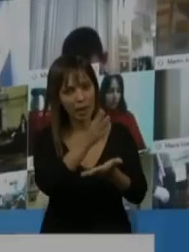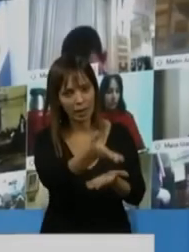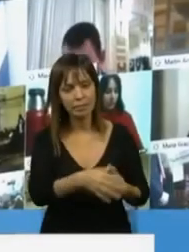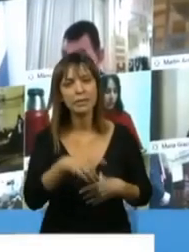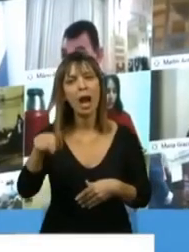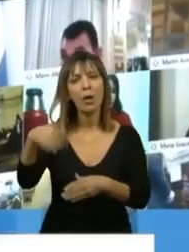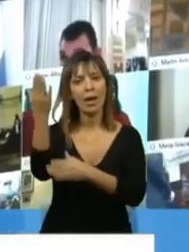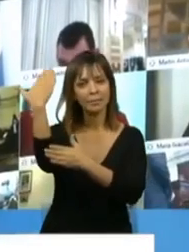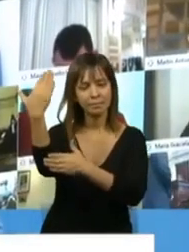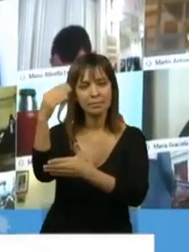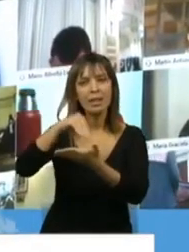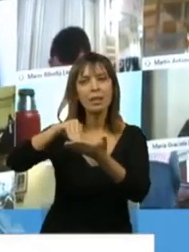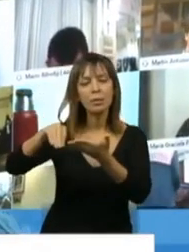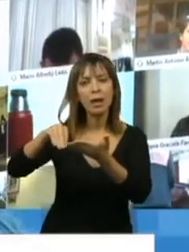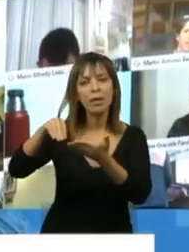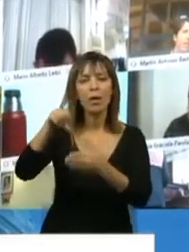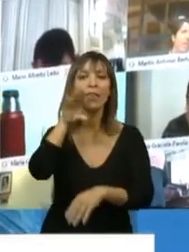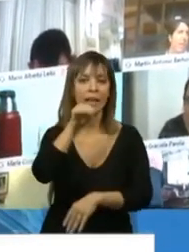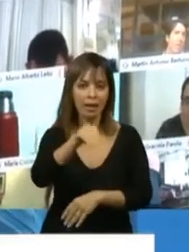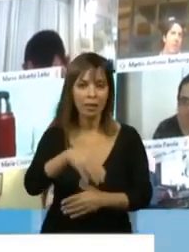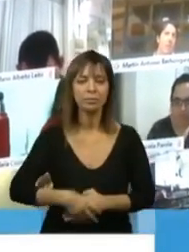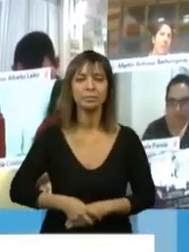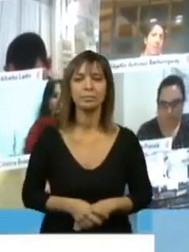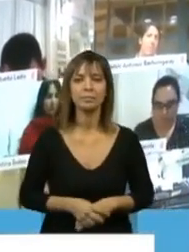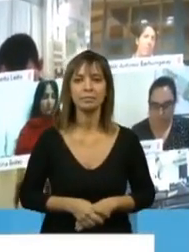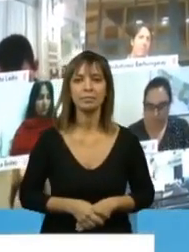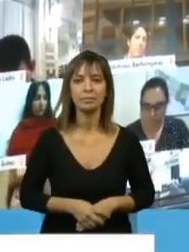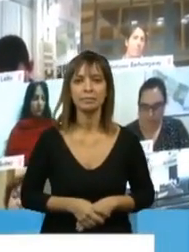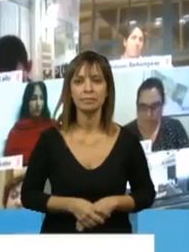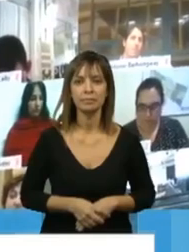Tiene la palabra el diputado Nicolás del Caño.